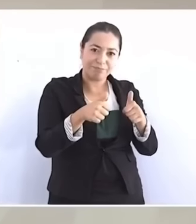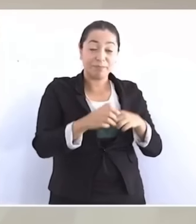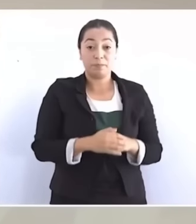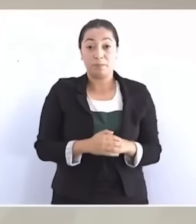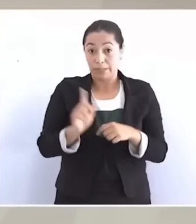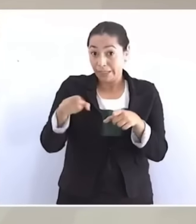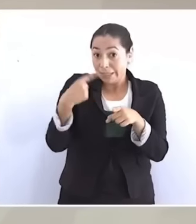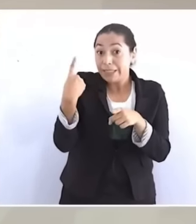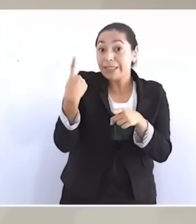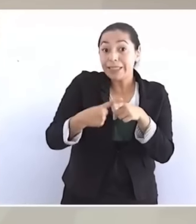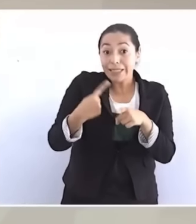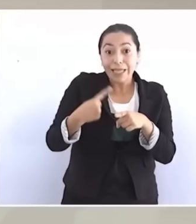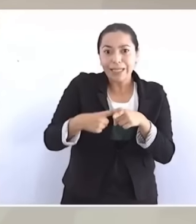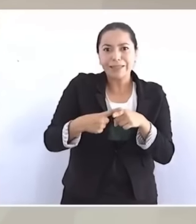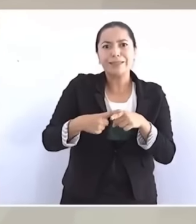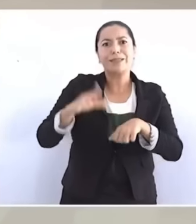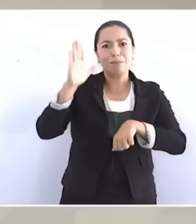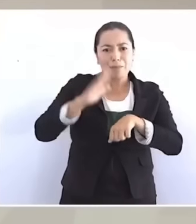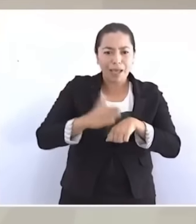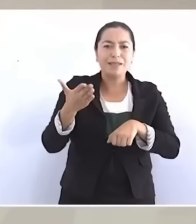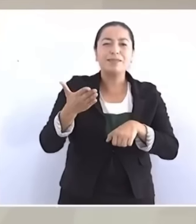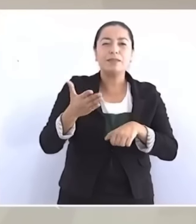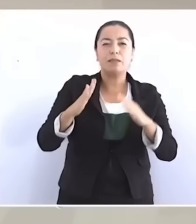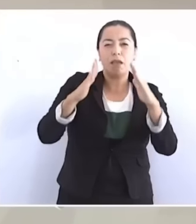¿Quiénes somos las que cuidamos del hogar?